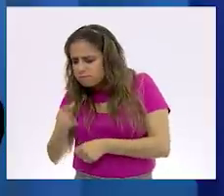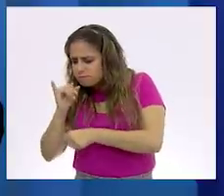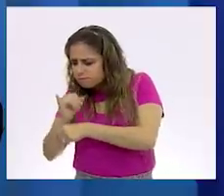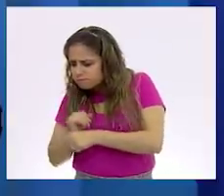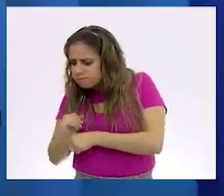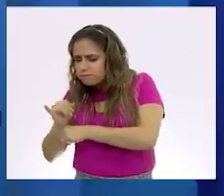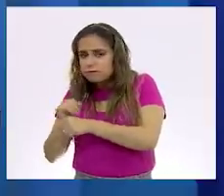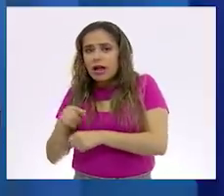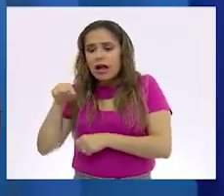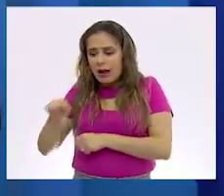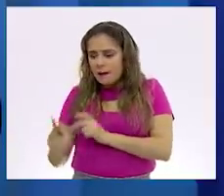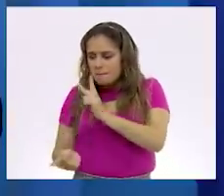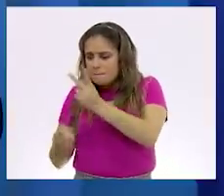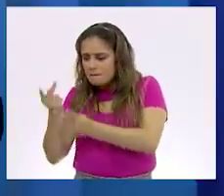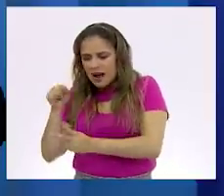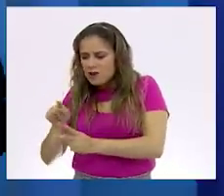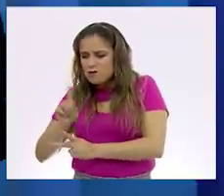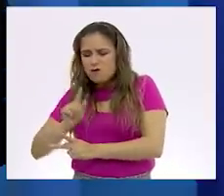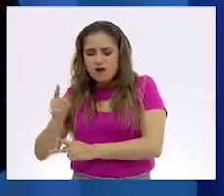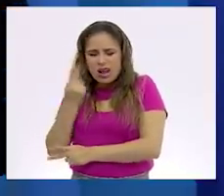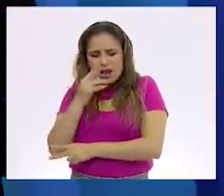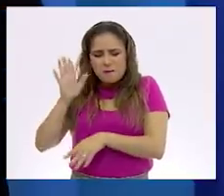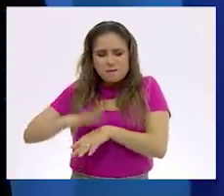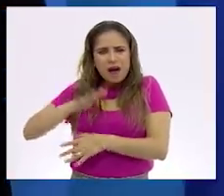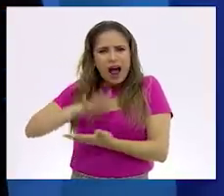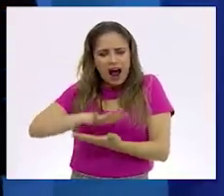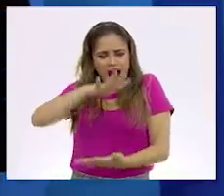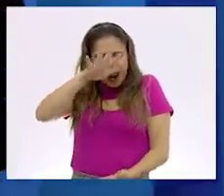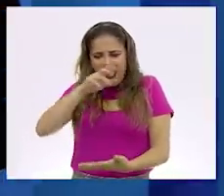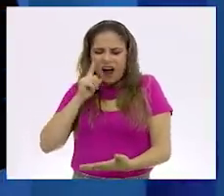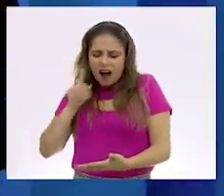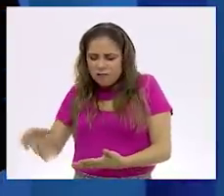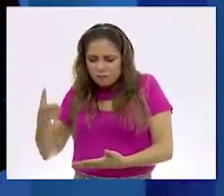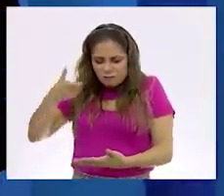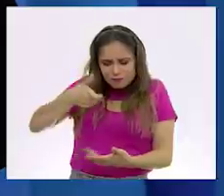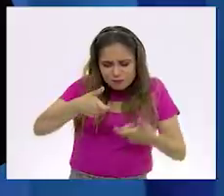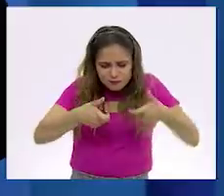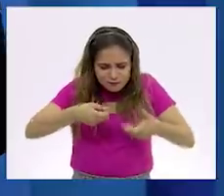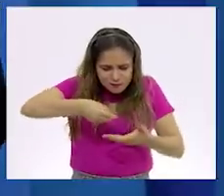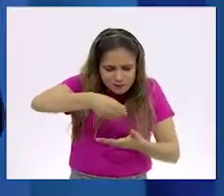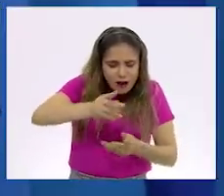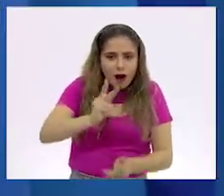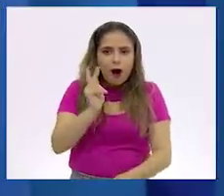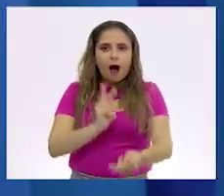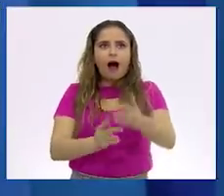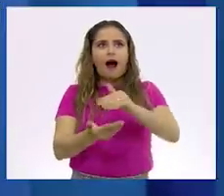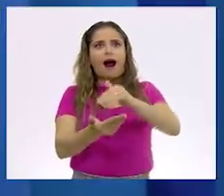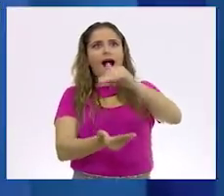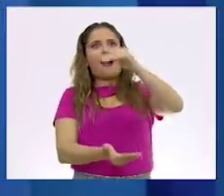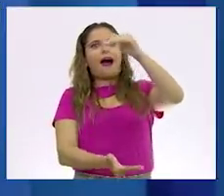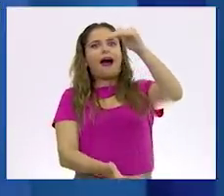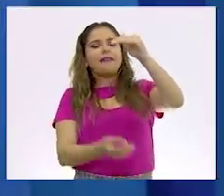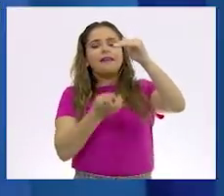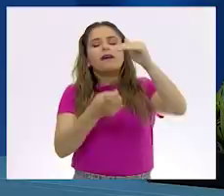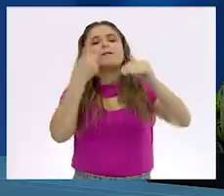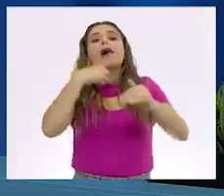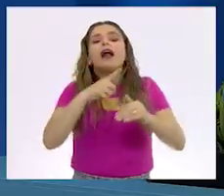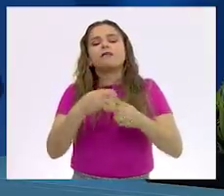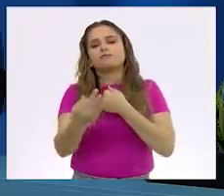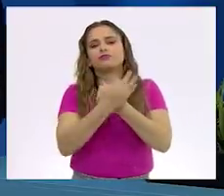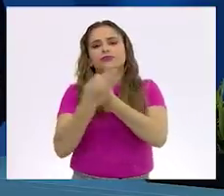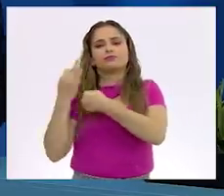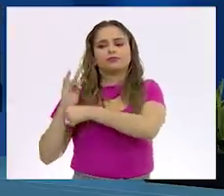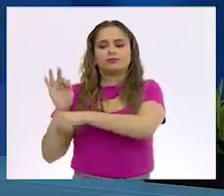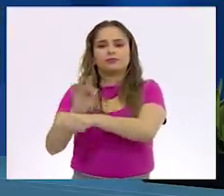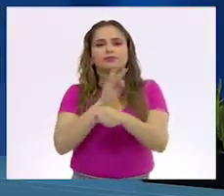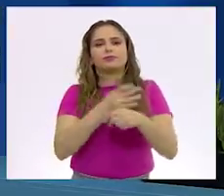de algunas plantas para aprovechar sus características y mejorarlas, principalmente para la alimentación.